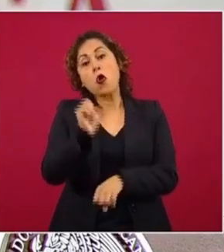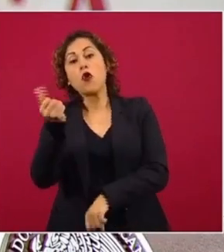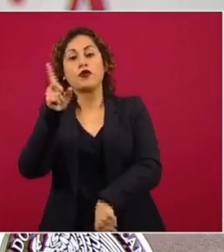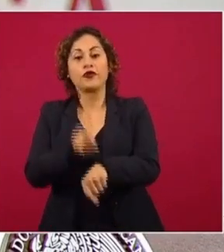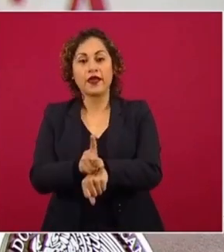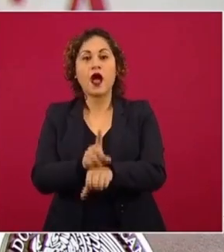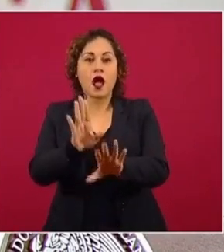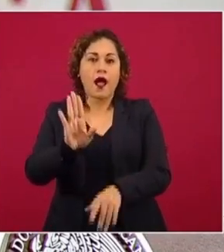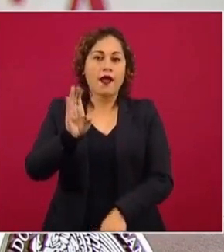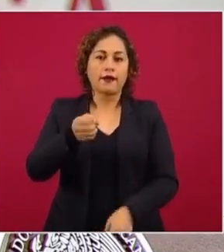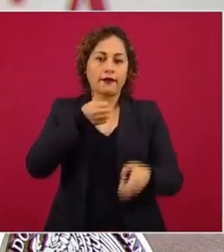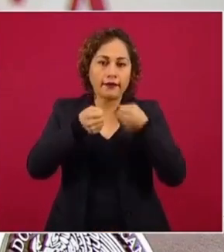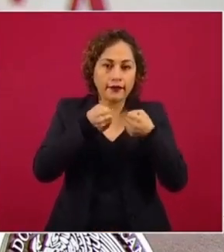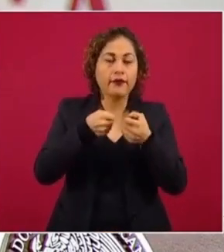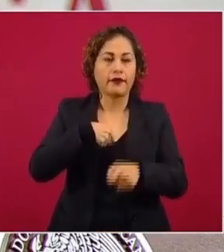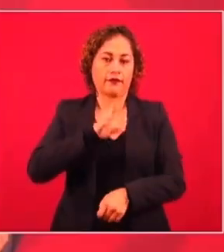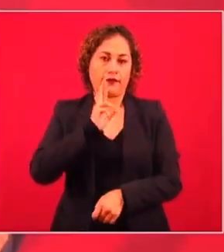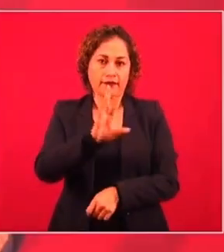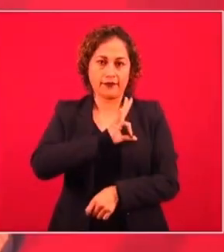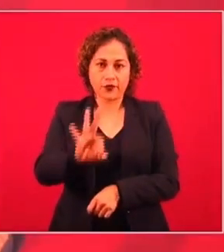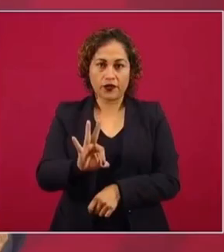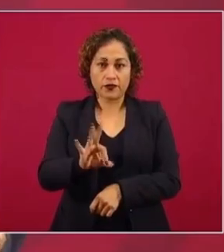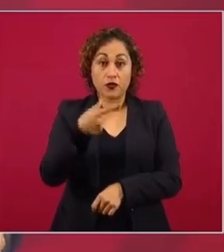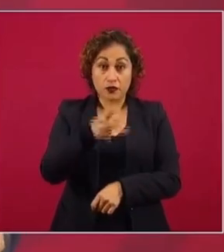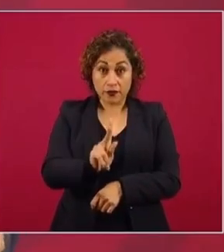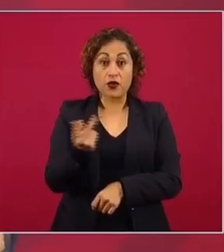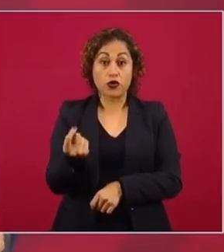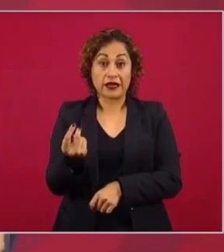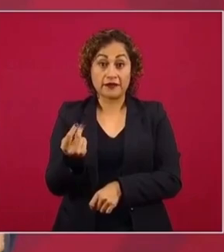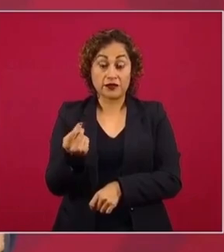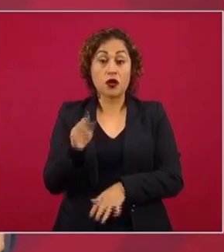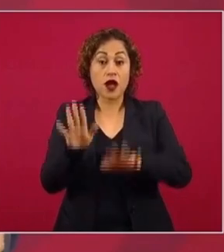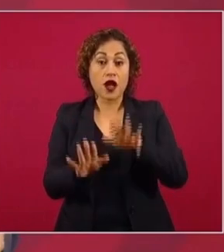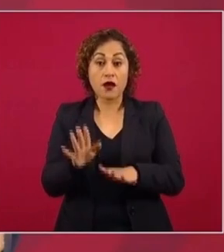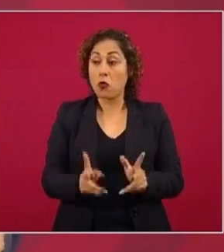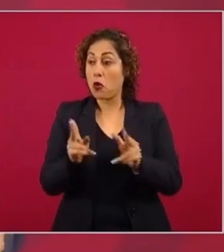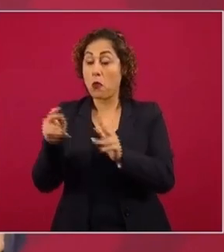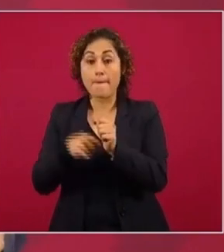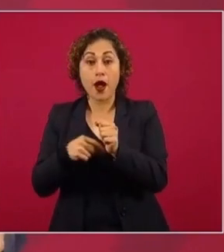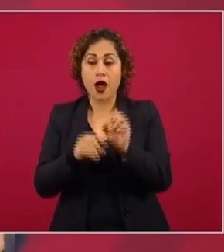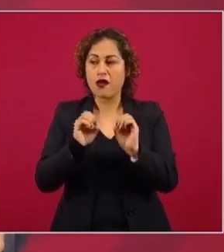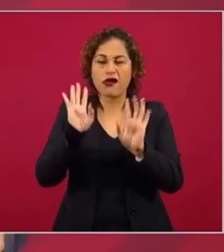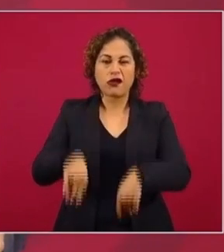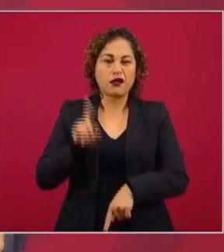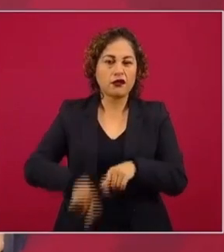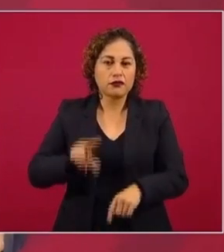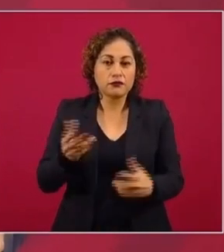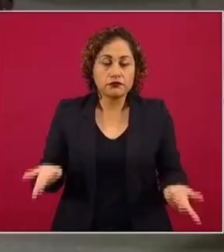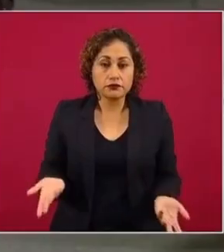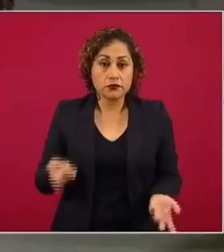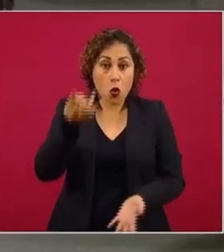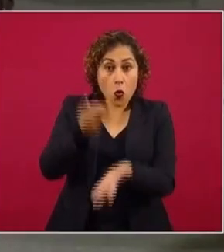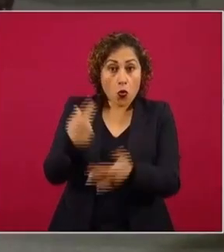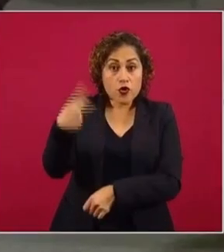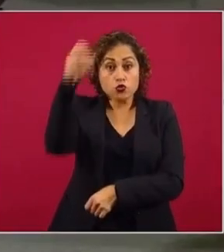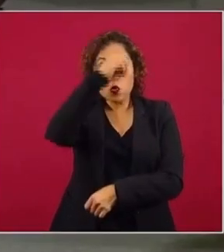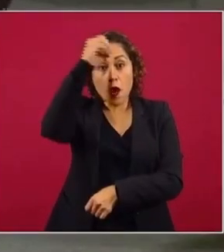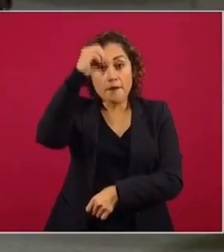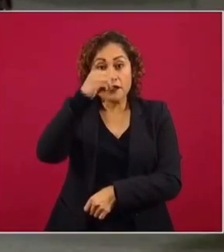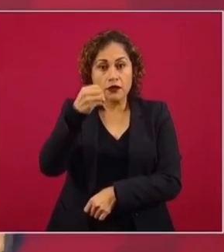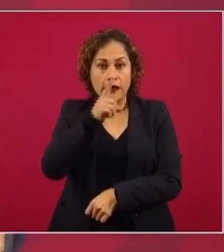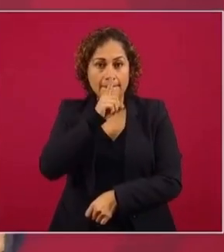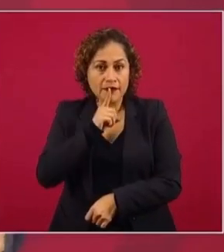siguiente. Y eso sí, transmiten la réplica. Si no la transmiten, ya quedó lo que dijeron, aunque sea una